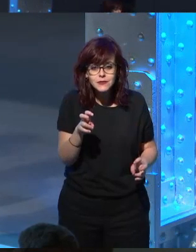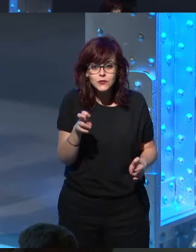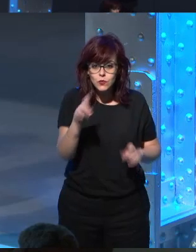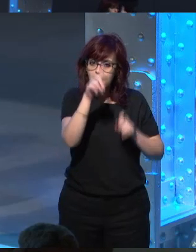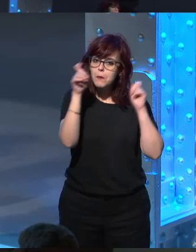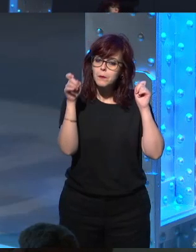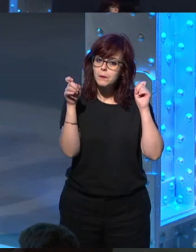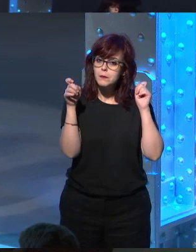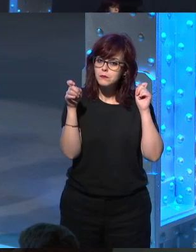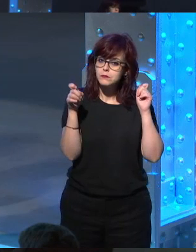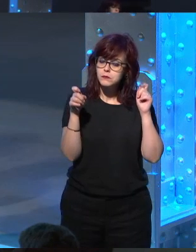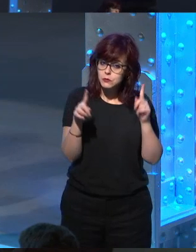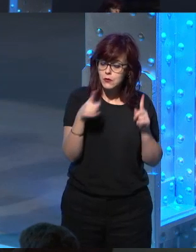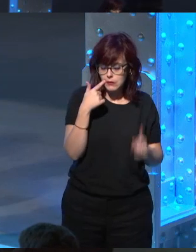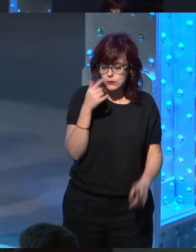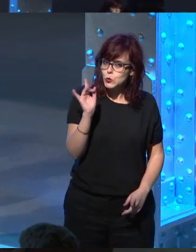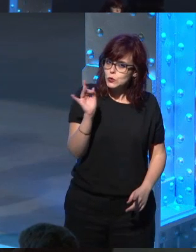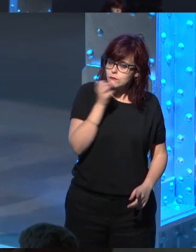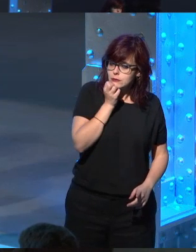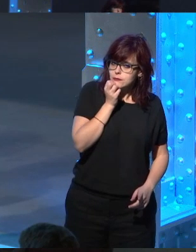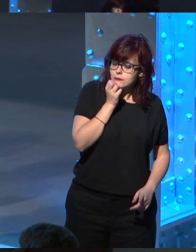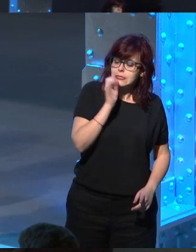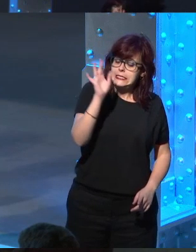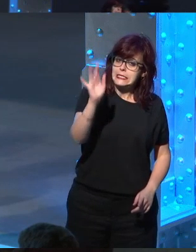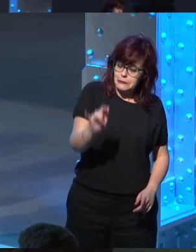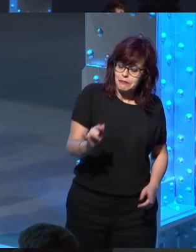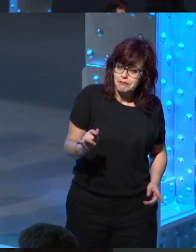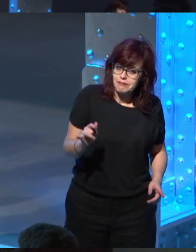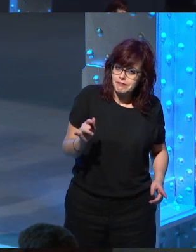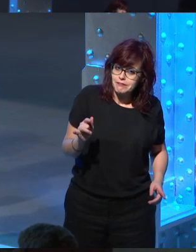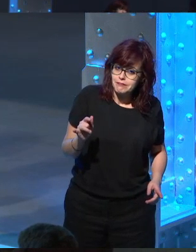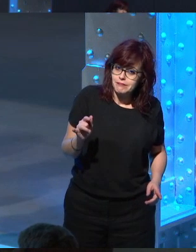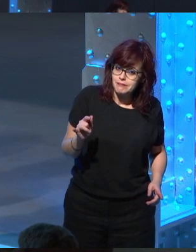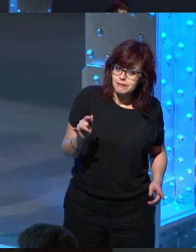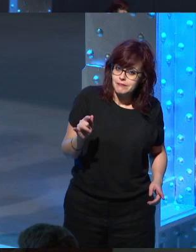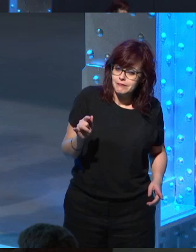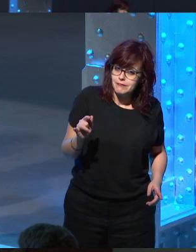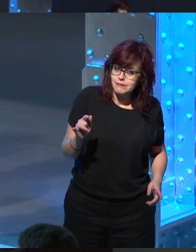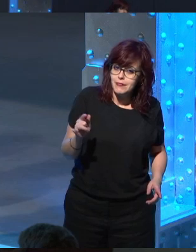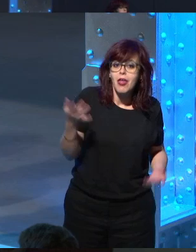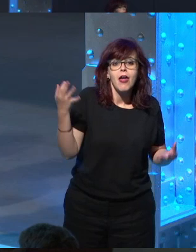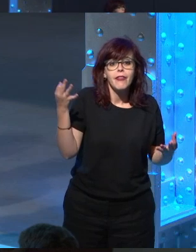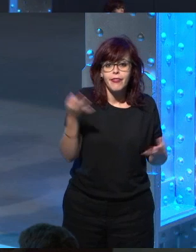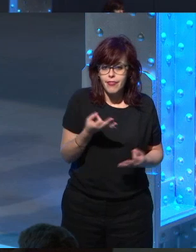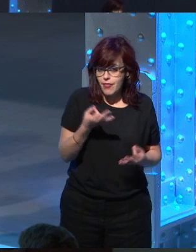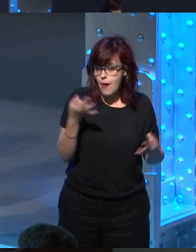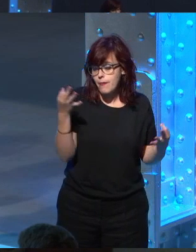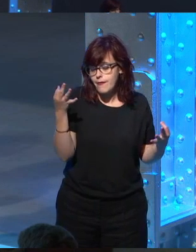creo que sí, claro que sí. O sea, hay que